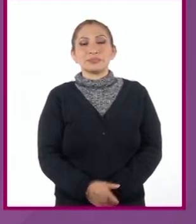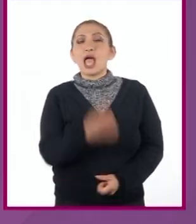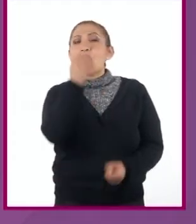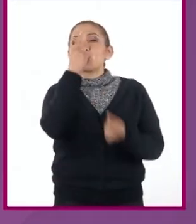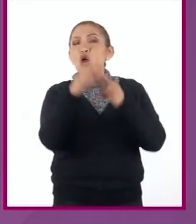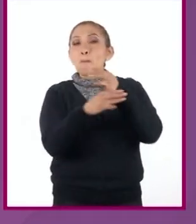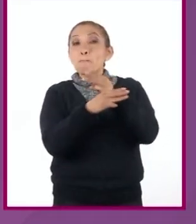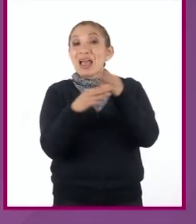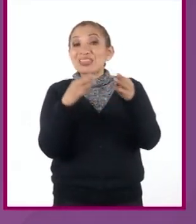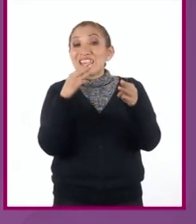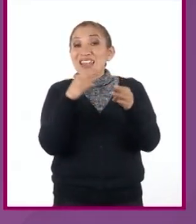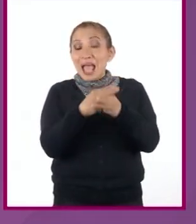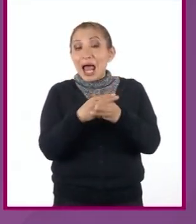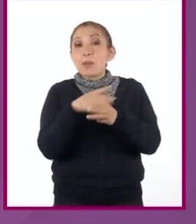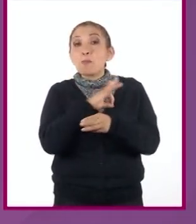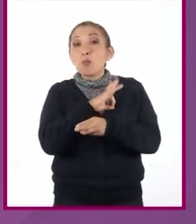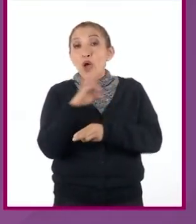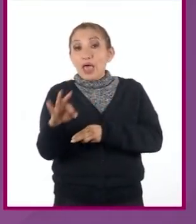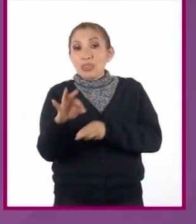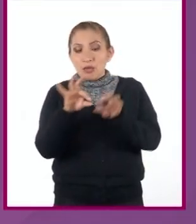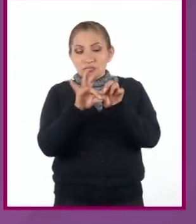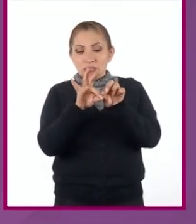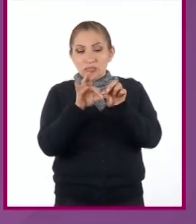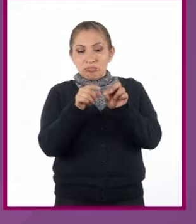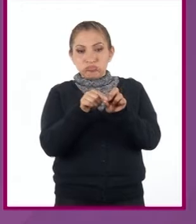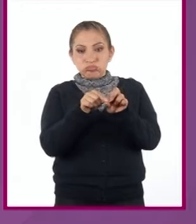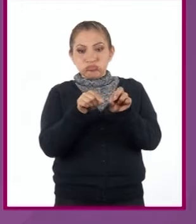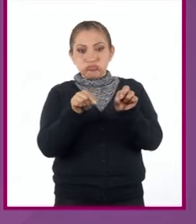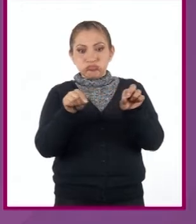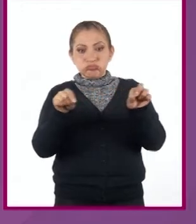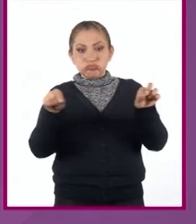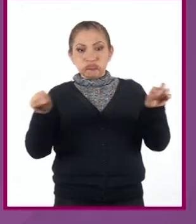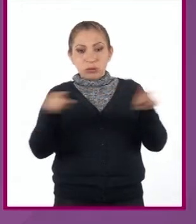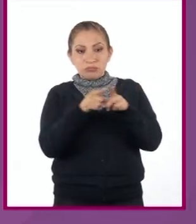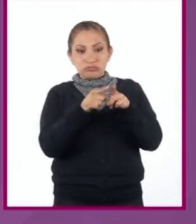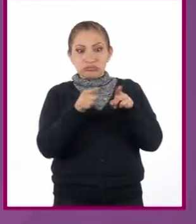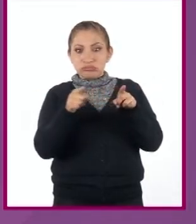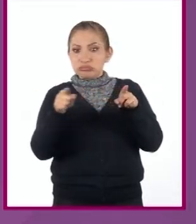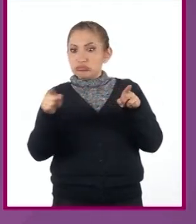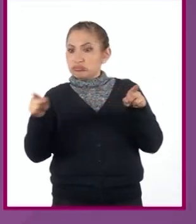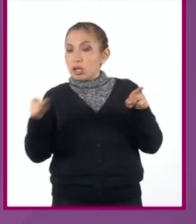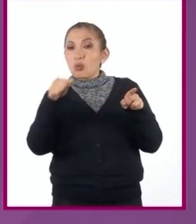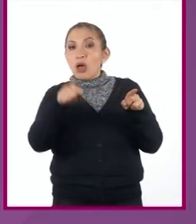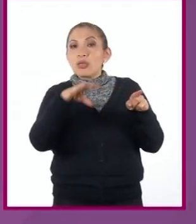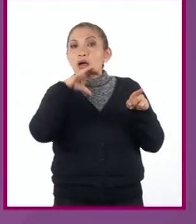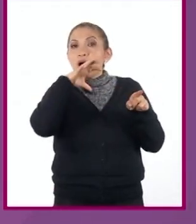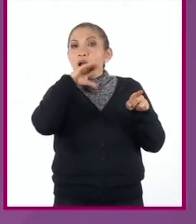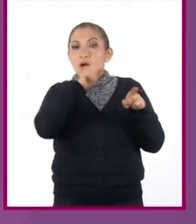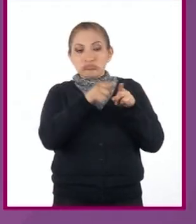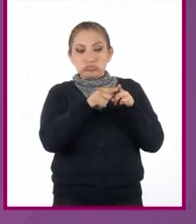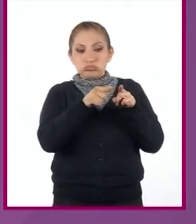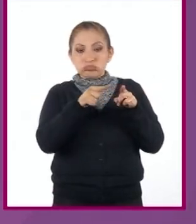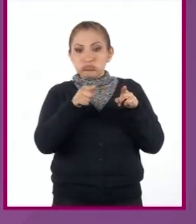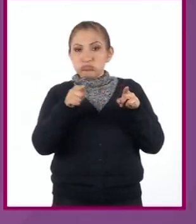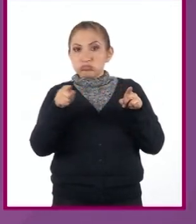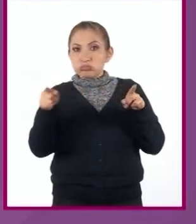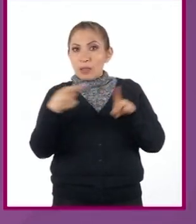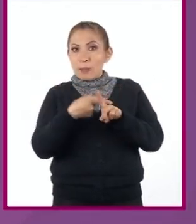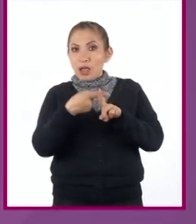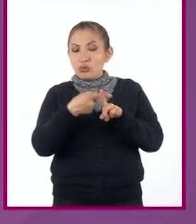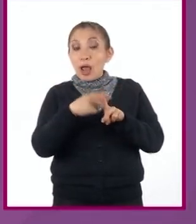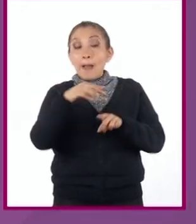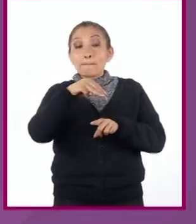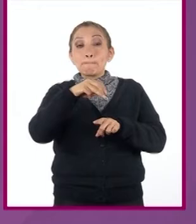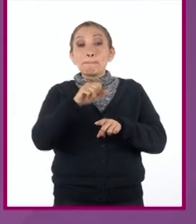Algunos materiales tienen la propiedad de dilatarse, es decir, que aumentan su volumen al elevar la temperatura, como